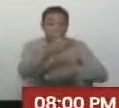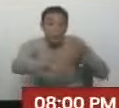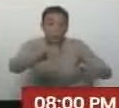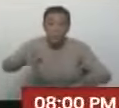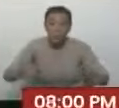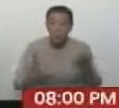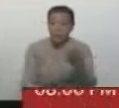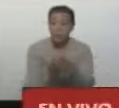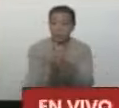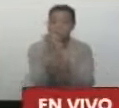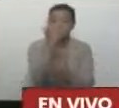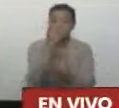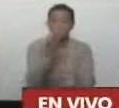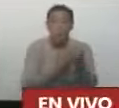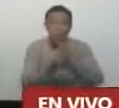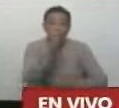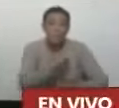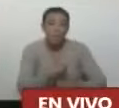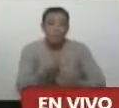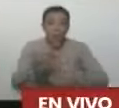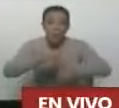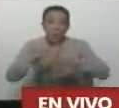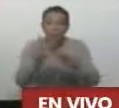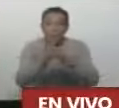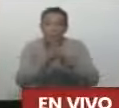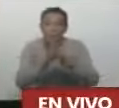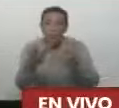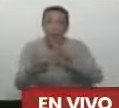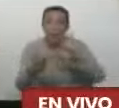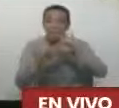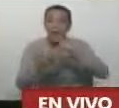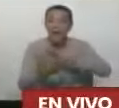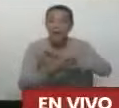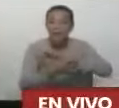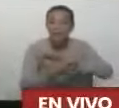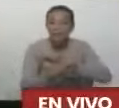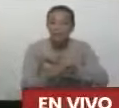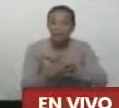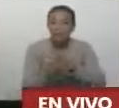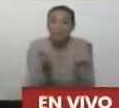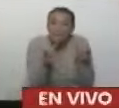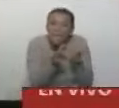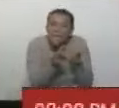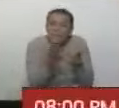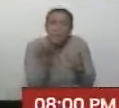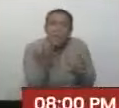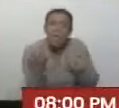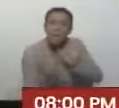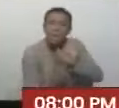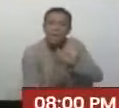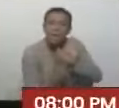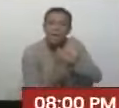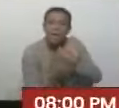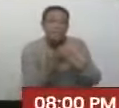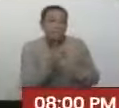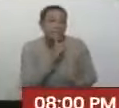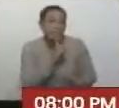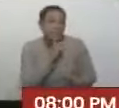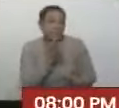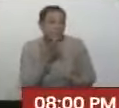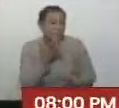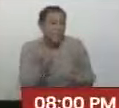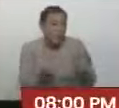de alimentos, de procesamiento de alimentos, ¿eh? A escala. pequeña y aparentemente simple,